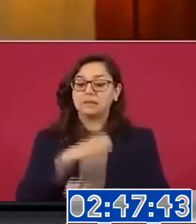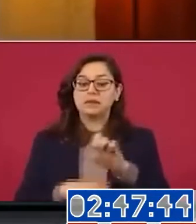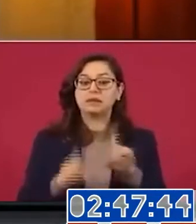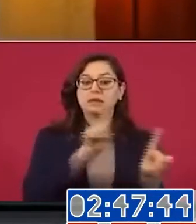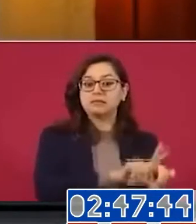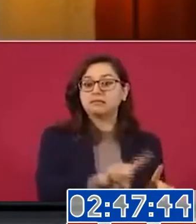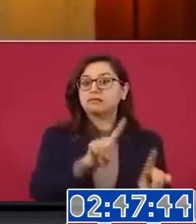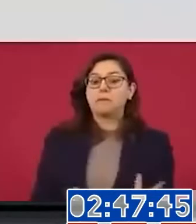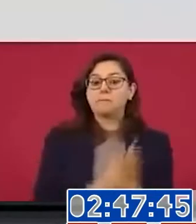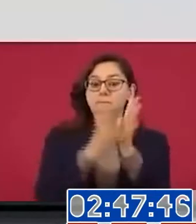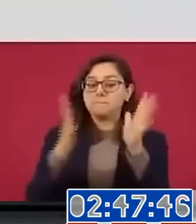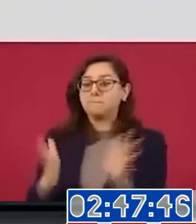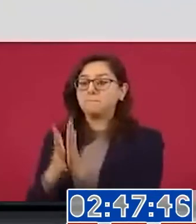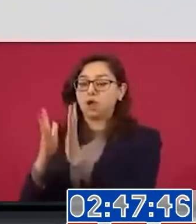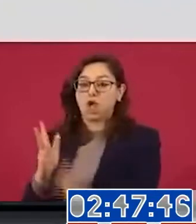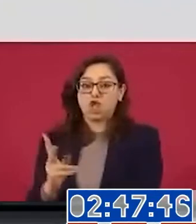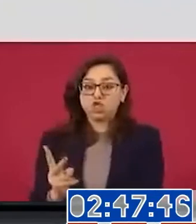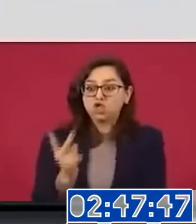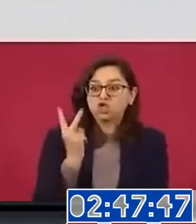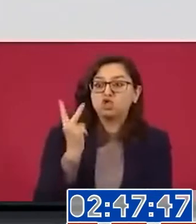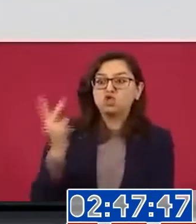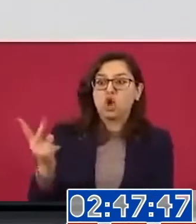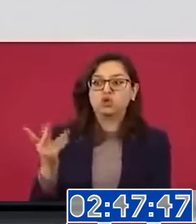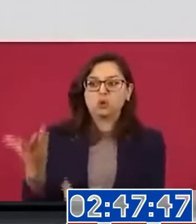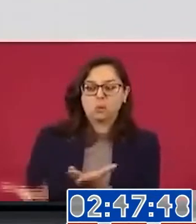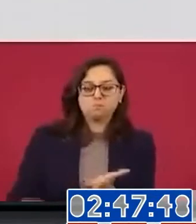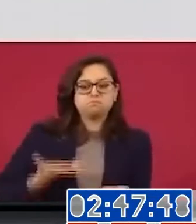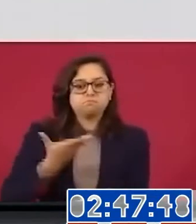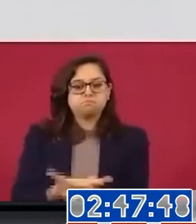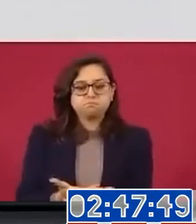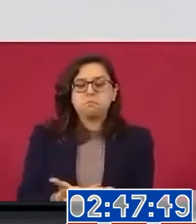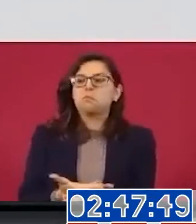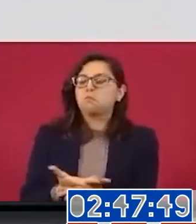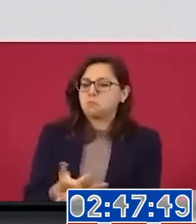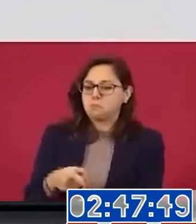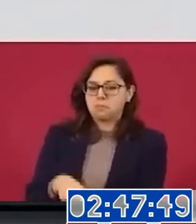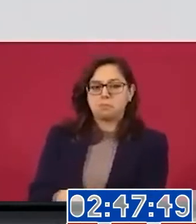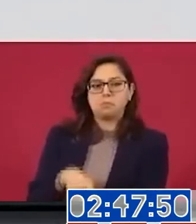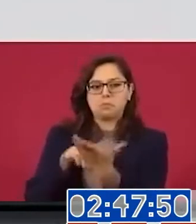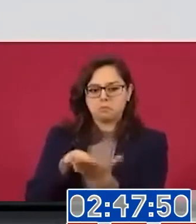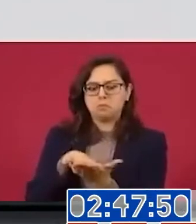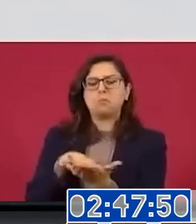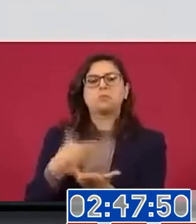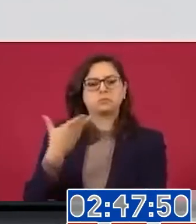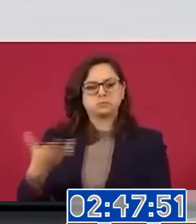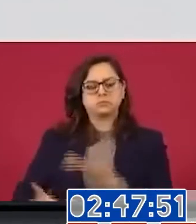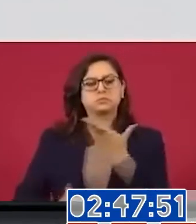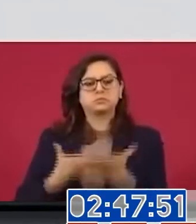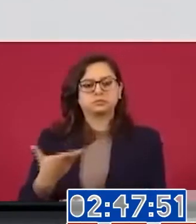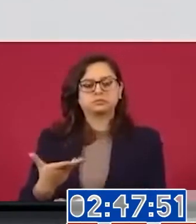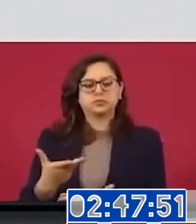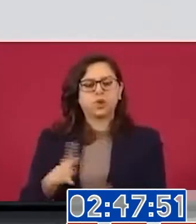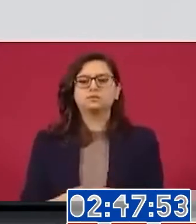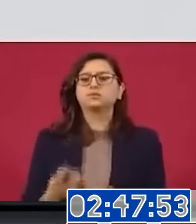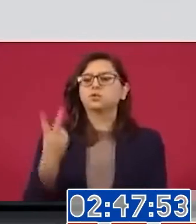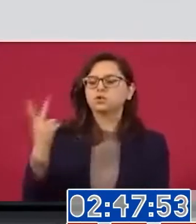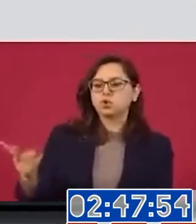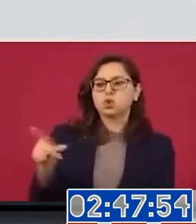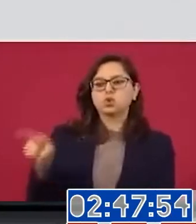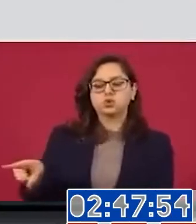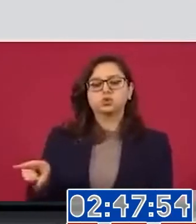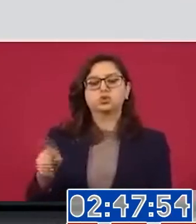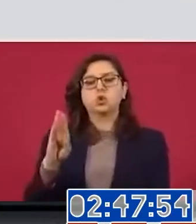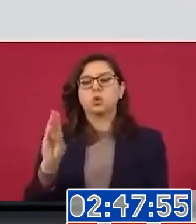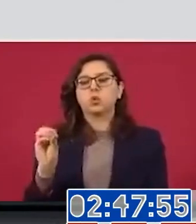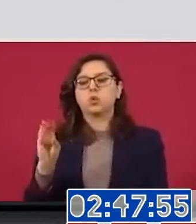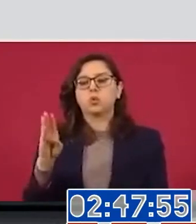profesionalmente labores de negociaciones con empresas como las que él trabaja, sencillamente no podía rentarle la casa. Y todo esto